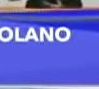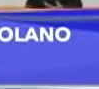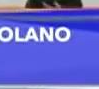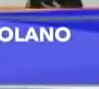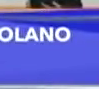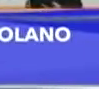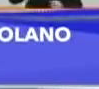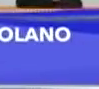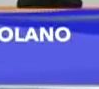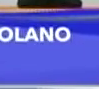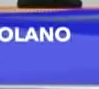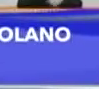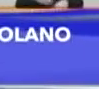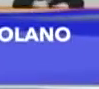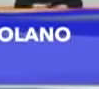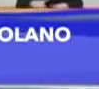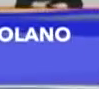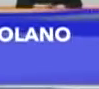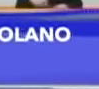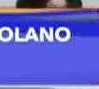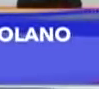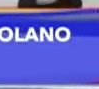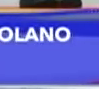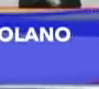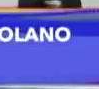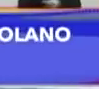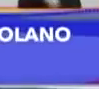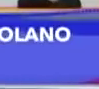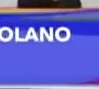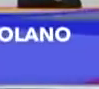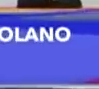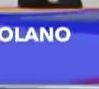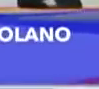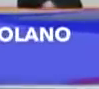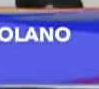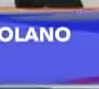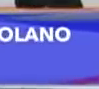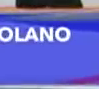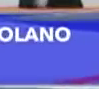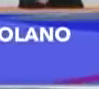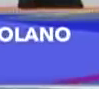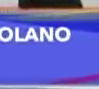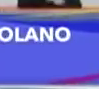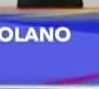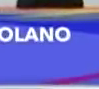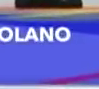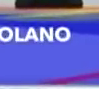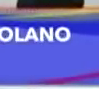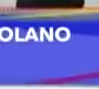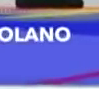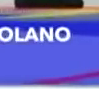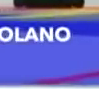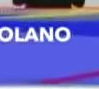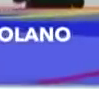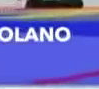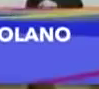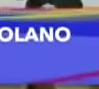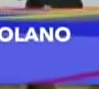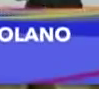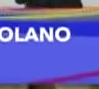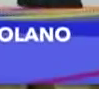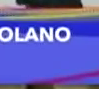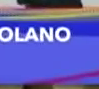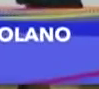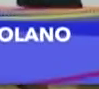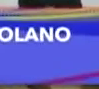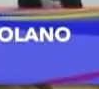grande este hombre lo ha hecho y lo hace tod su vida se trata del arquitecto y profesor y maestro